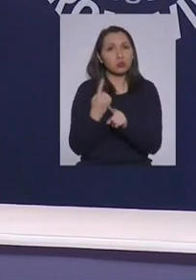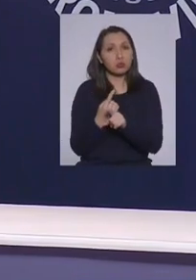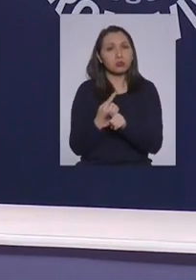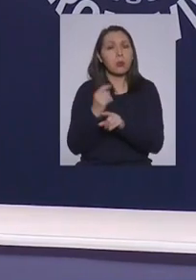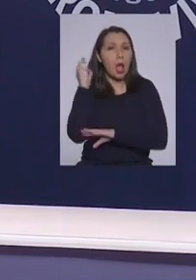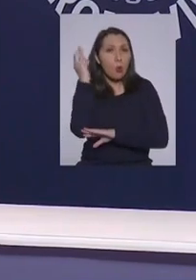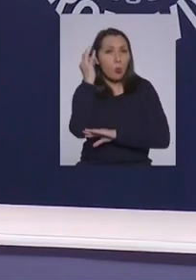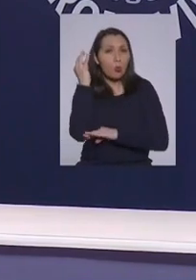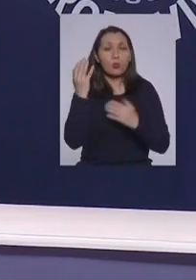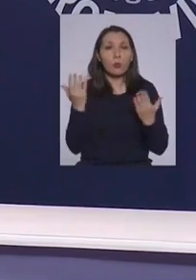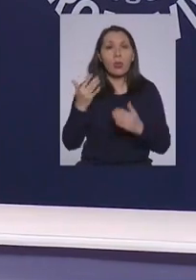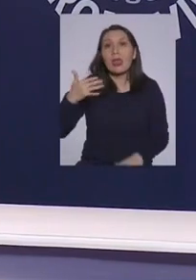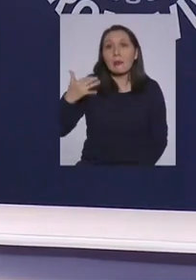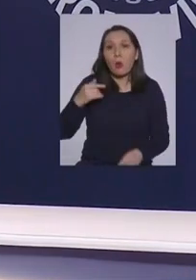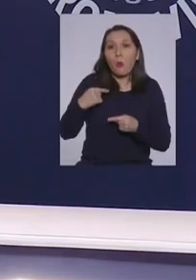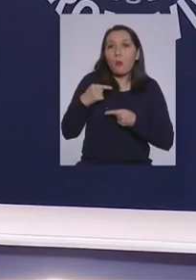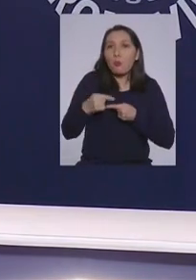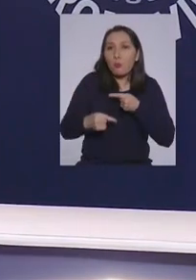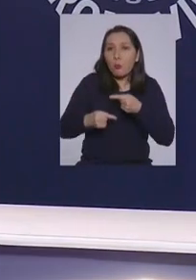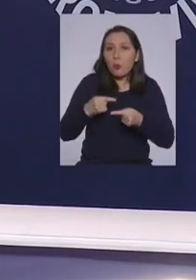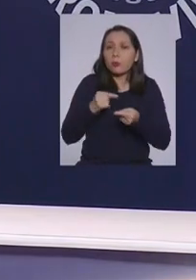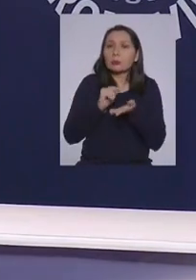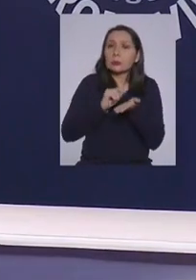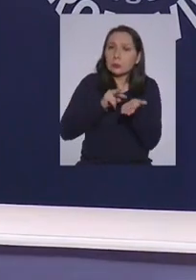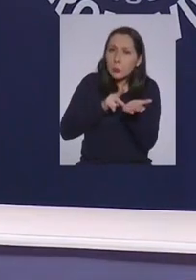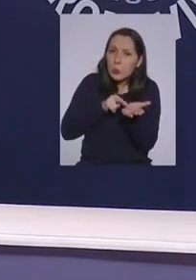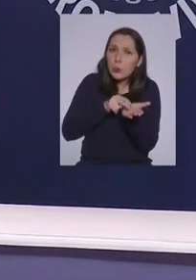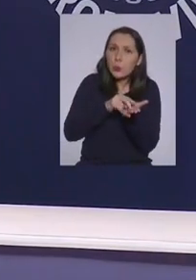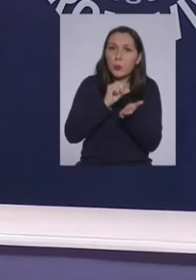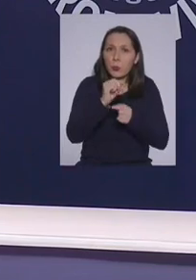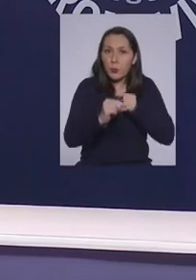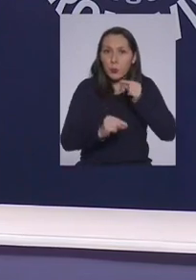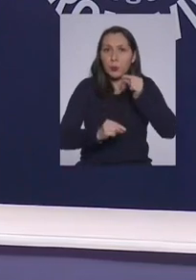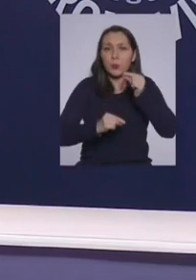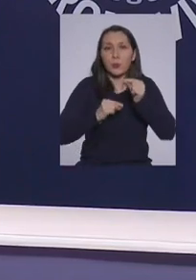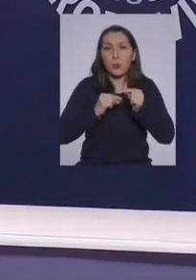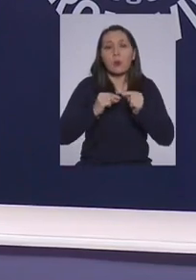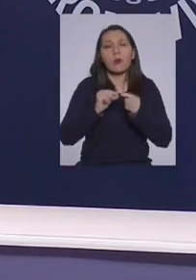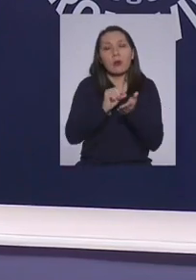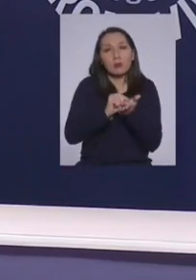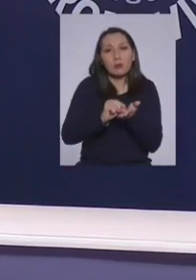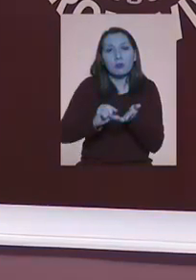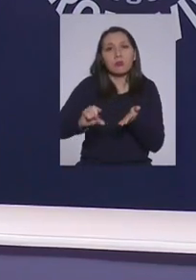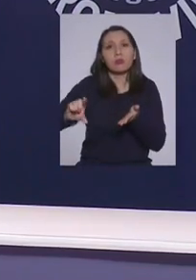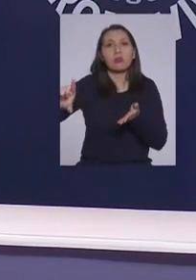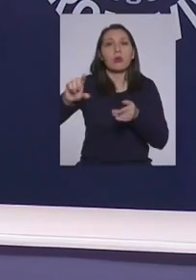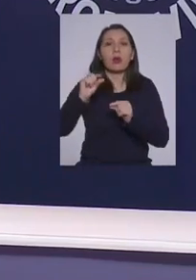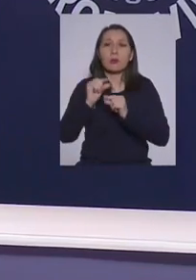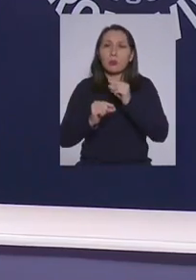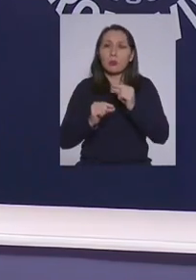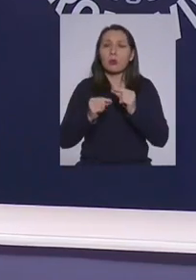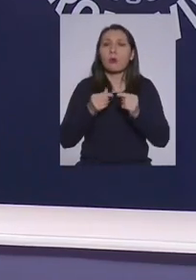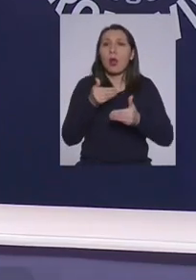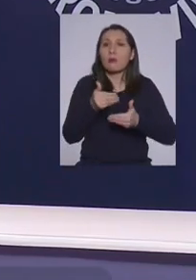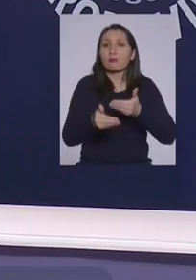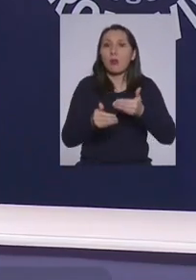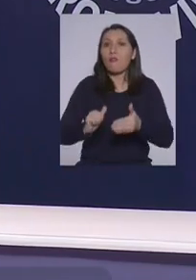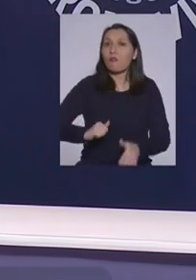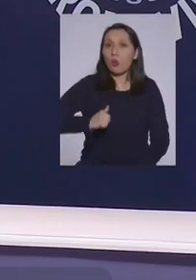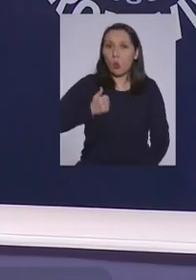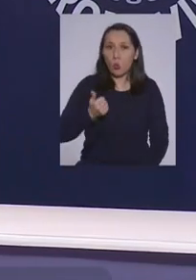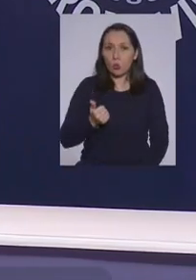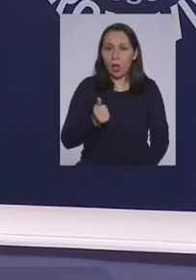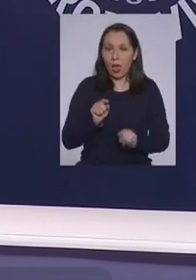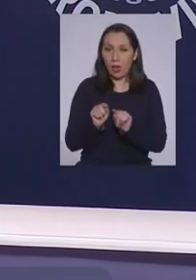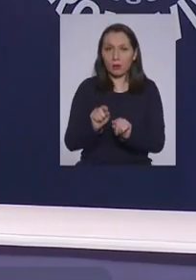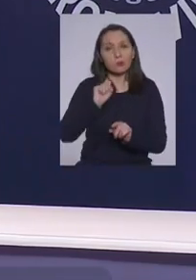ahí, la importancia que este es un proceso paulatino, que es un proceso progresivo, que es un proceso absolutamente